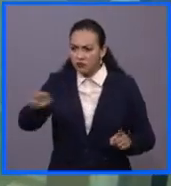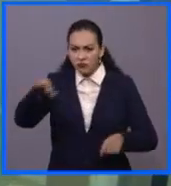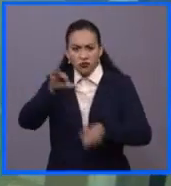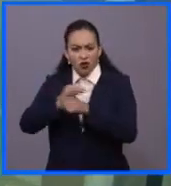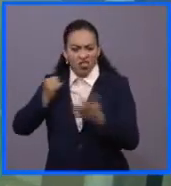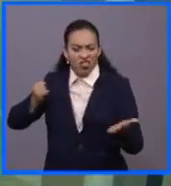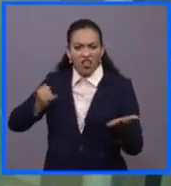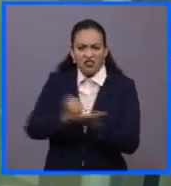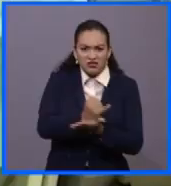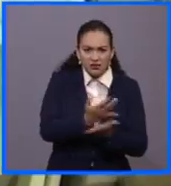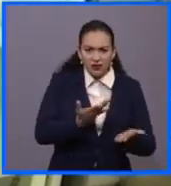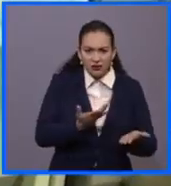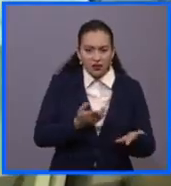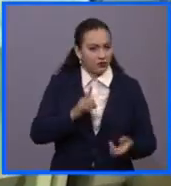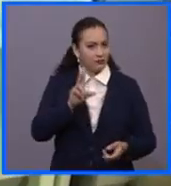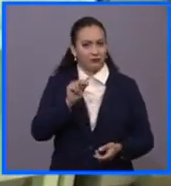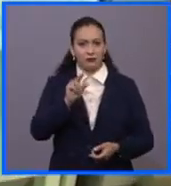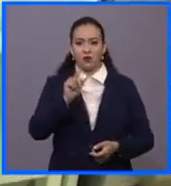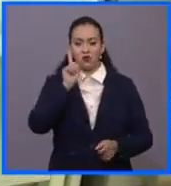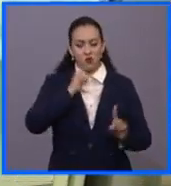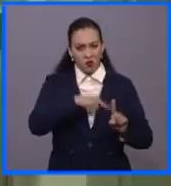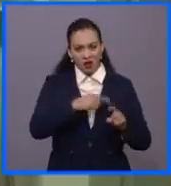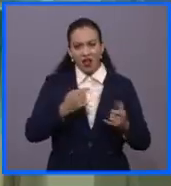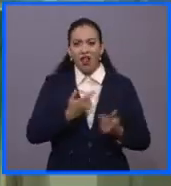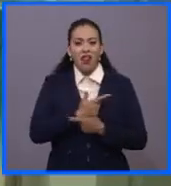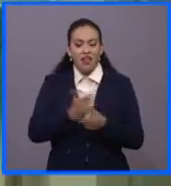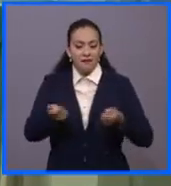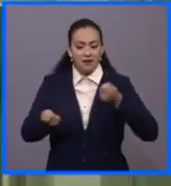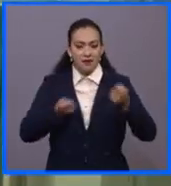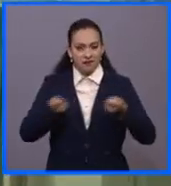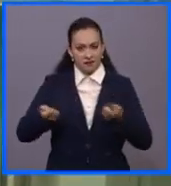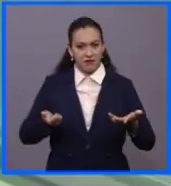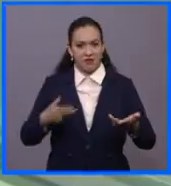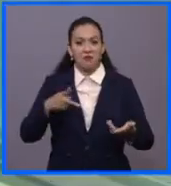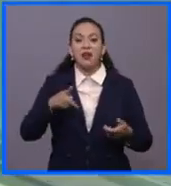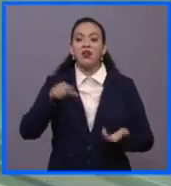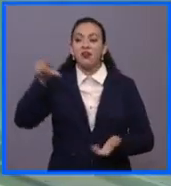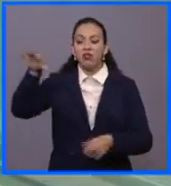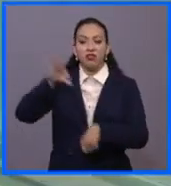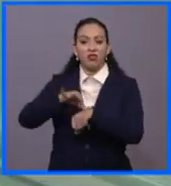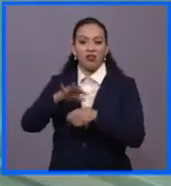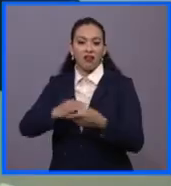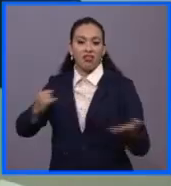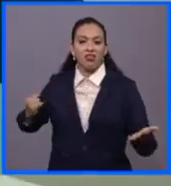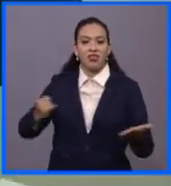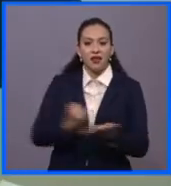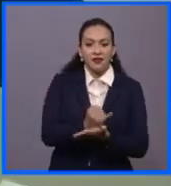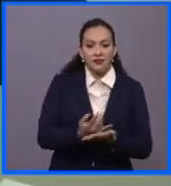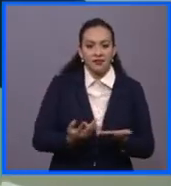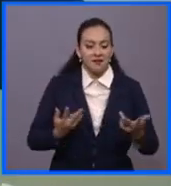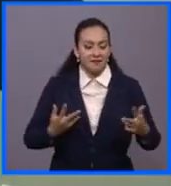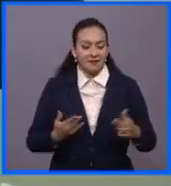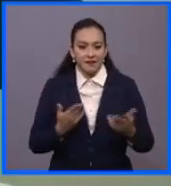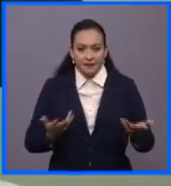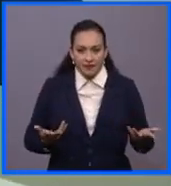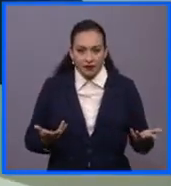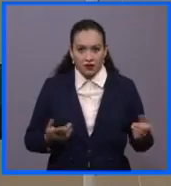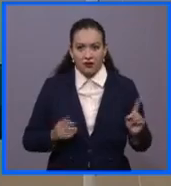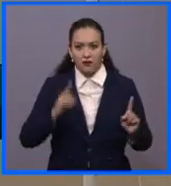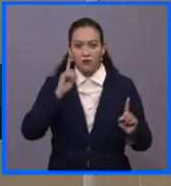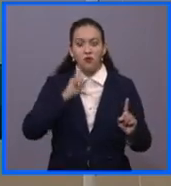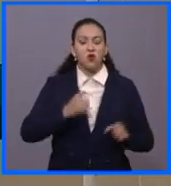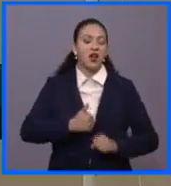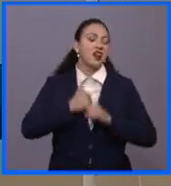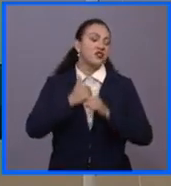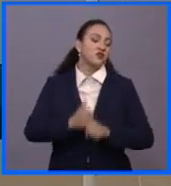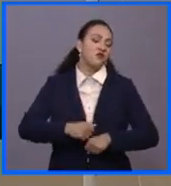institucional porque violó el derecho a la autonomía, la libertad, a la capacidad de decidir sobre el propio cuerpo y a no someterles a